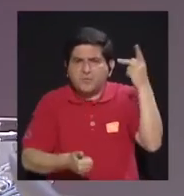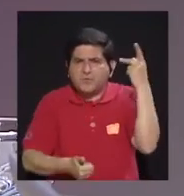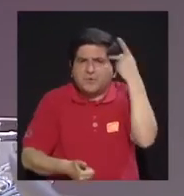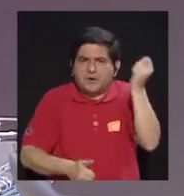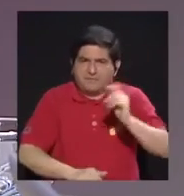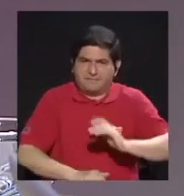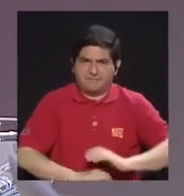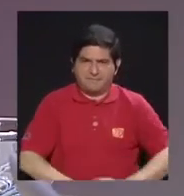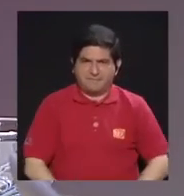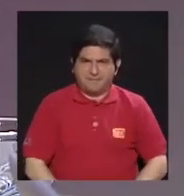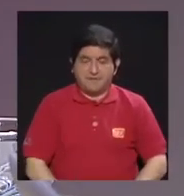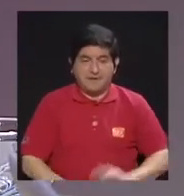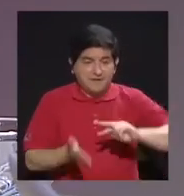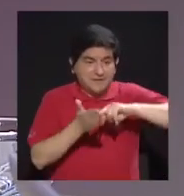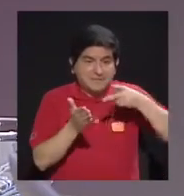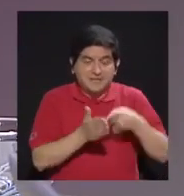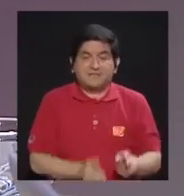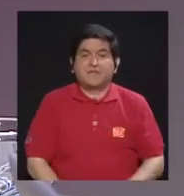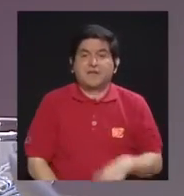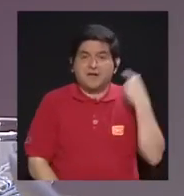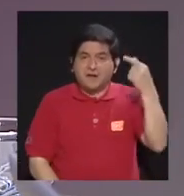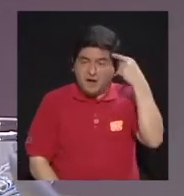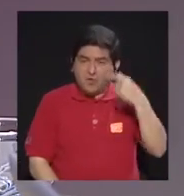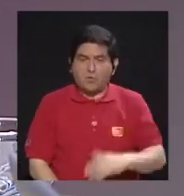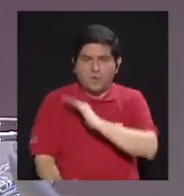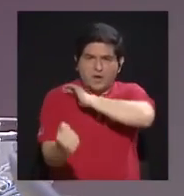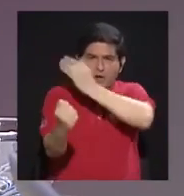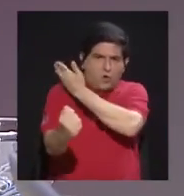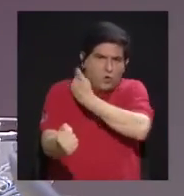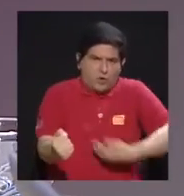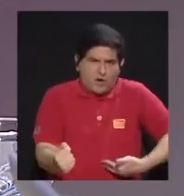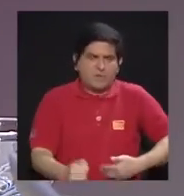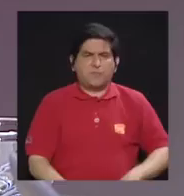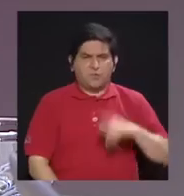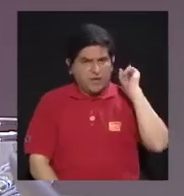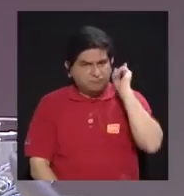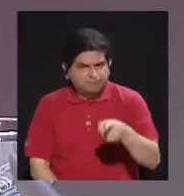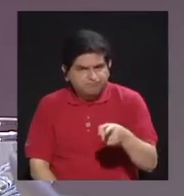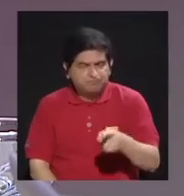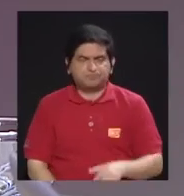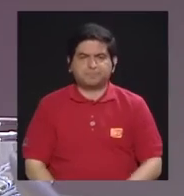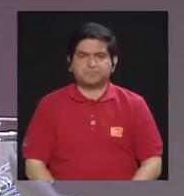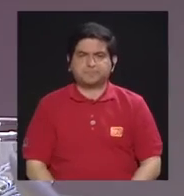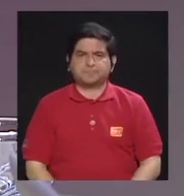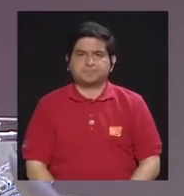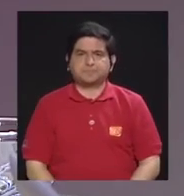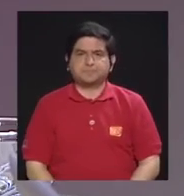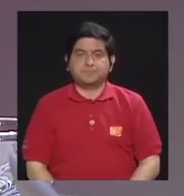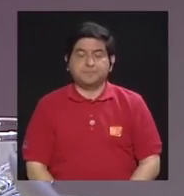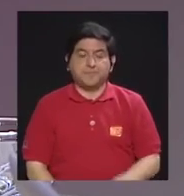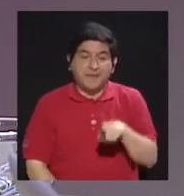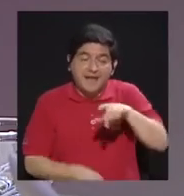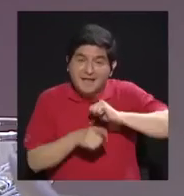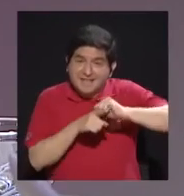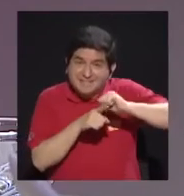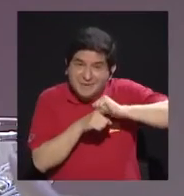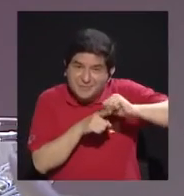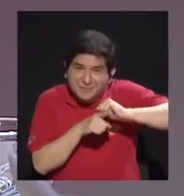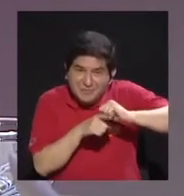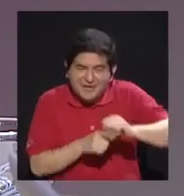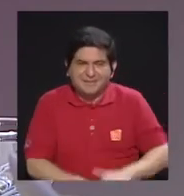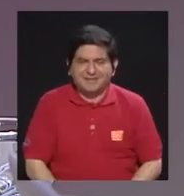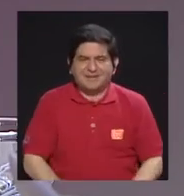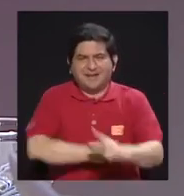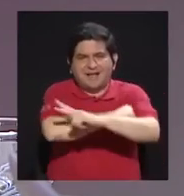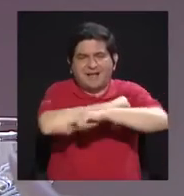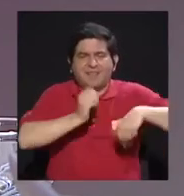decir, gobernando vía decretos. Hasta cierto punto entonces, esa práctica de